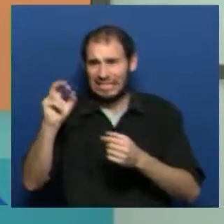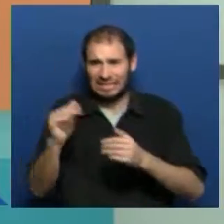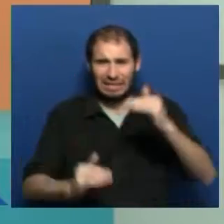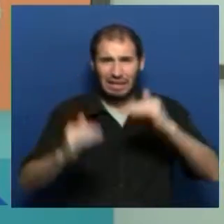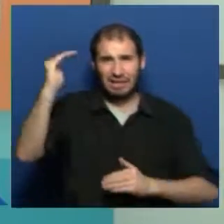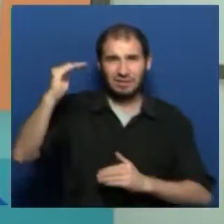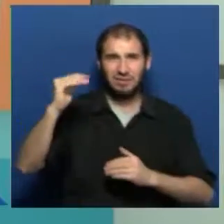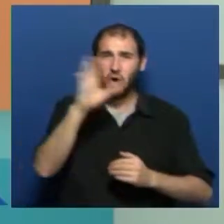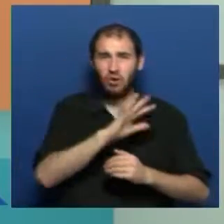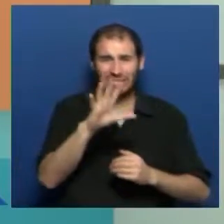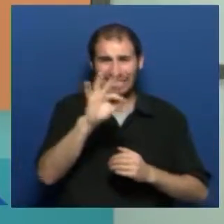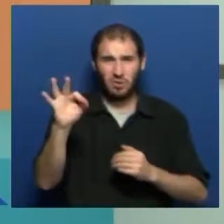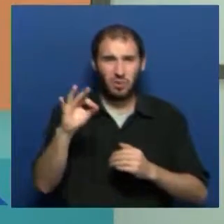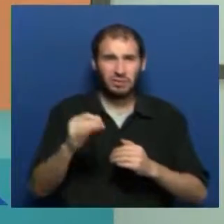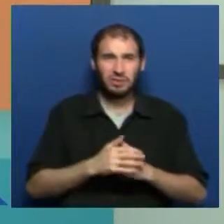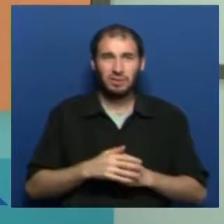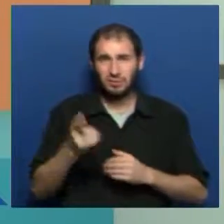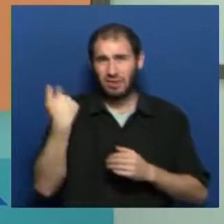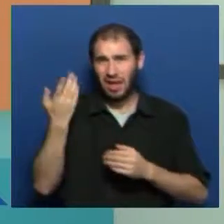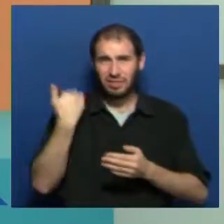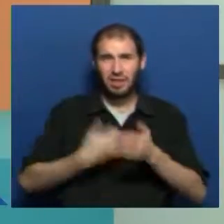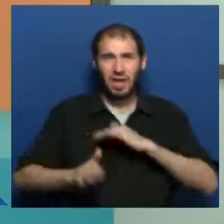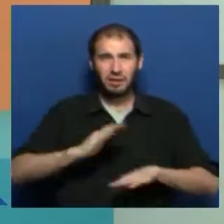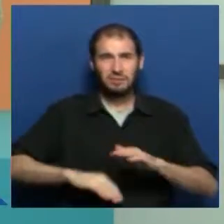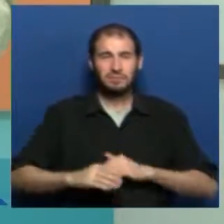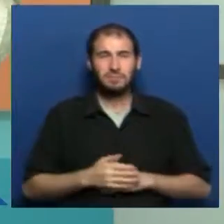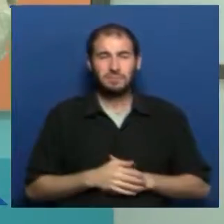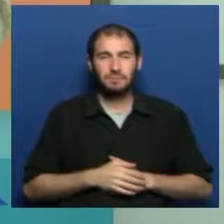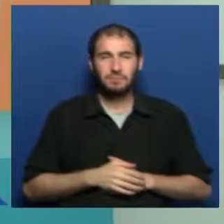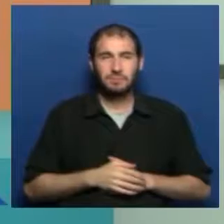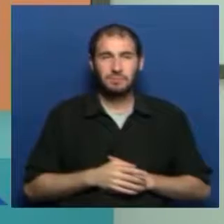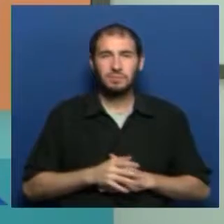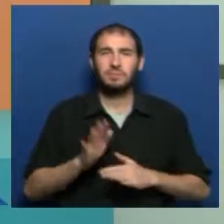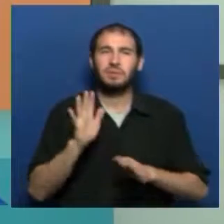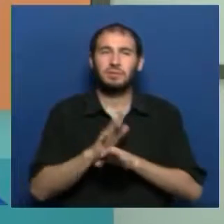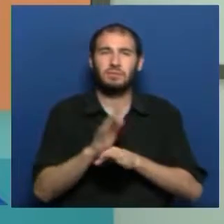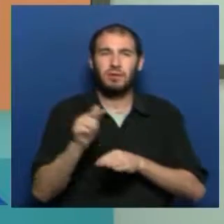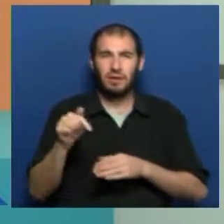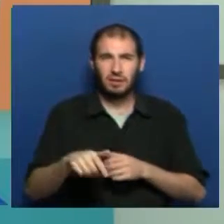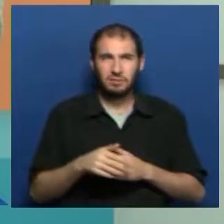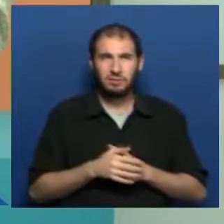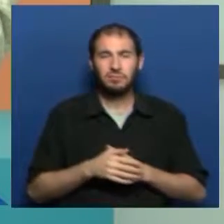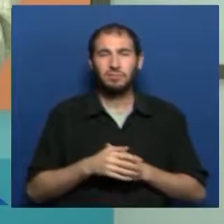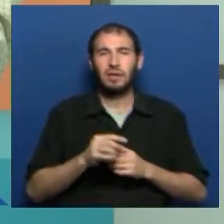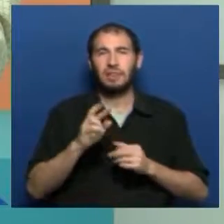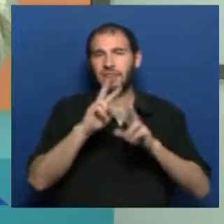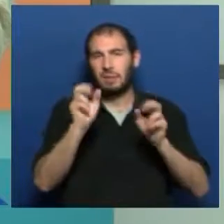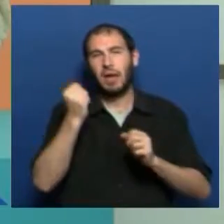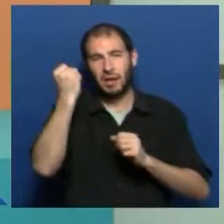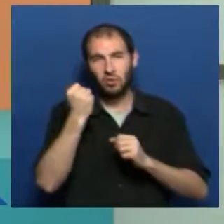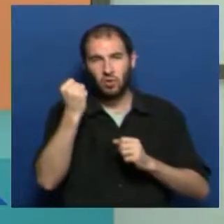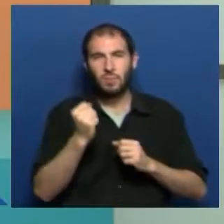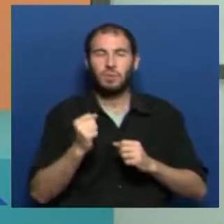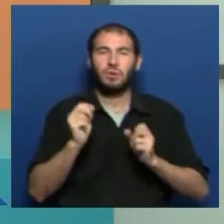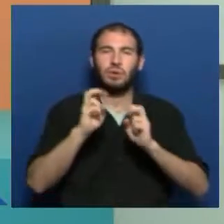o 50 como tuvimos. En ese sentido, hay una razón económica, hay